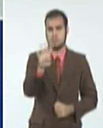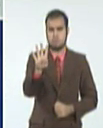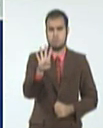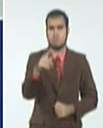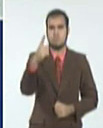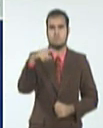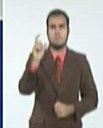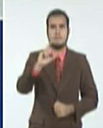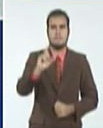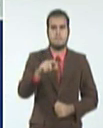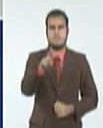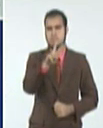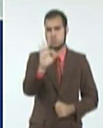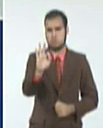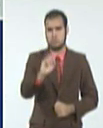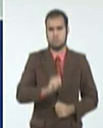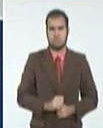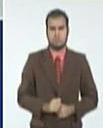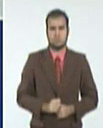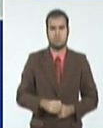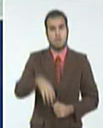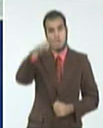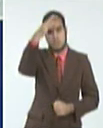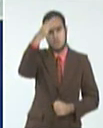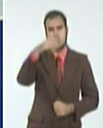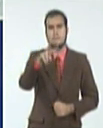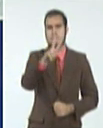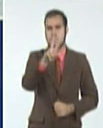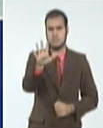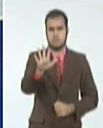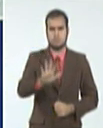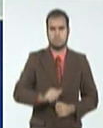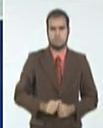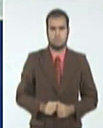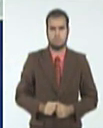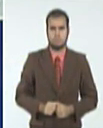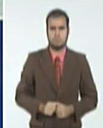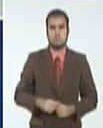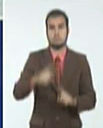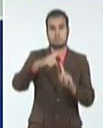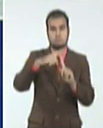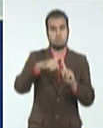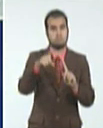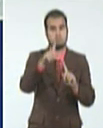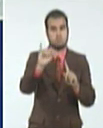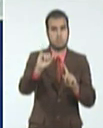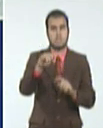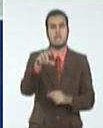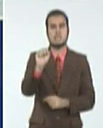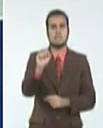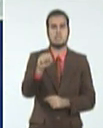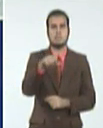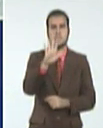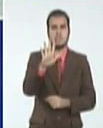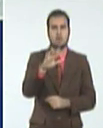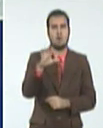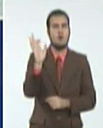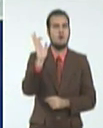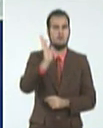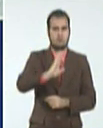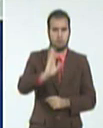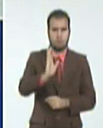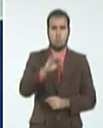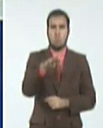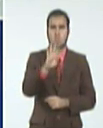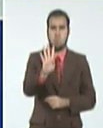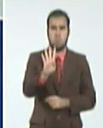Cabaiguán 28, Tahuasco 25, Trinidad 16, La Sierpe 5, Fomento 4 y